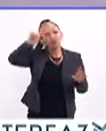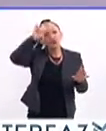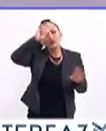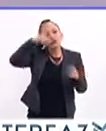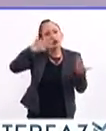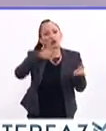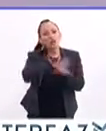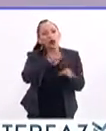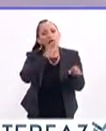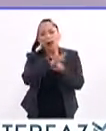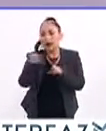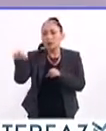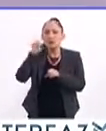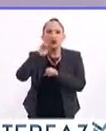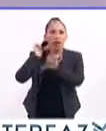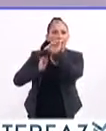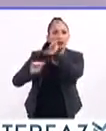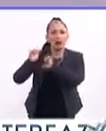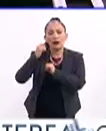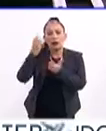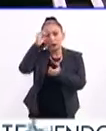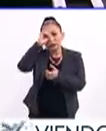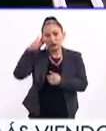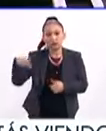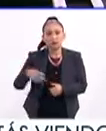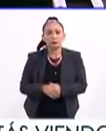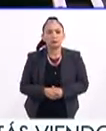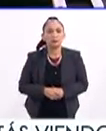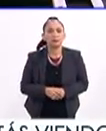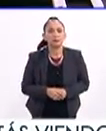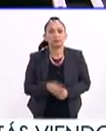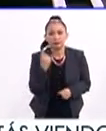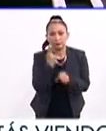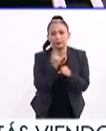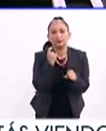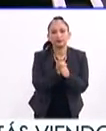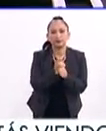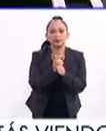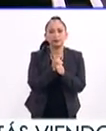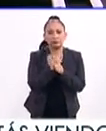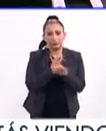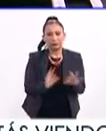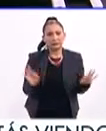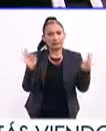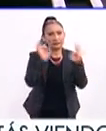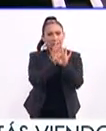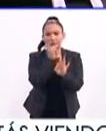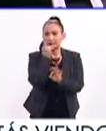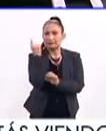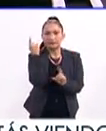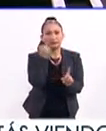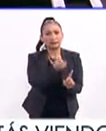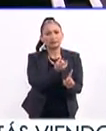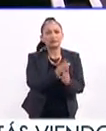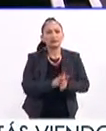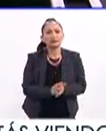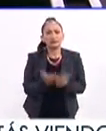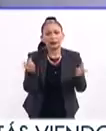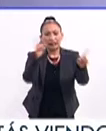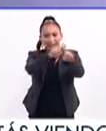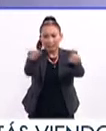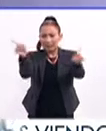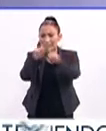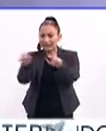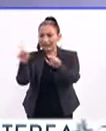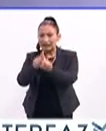Y por supuesto también que la arqueóloga nos dé su punto de vista. Claro, primeramente es importante señalar que la